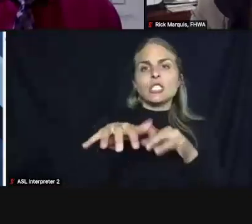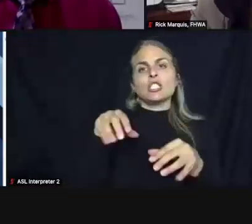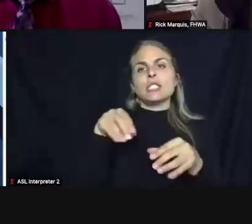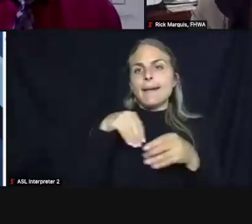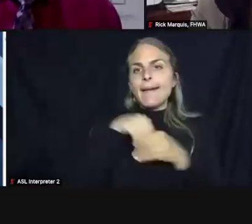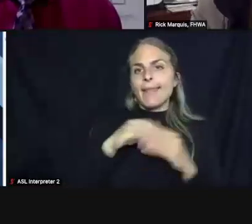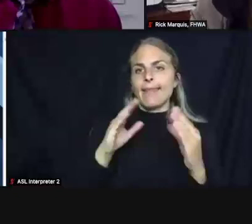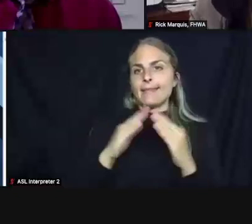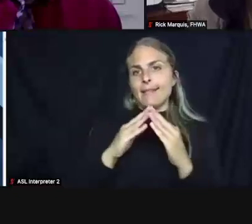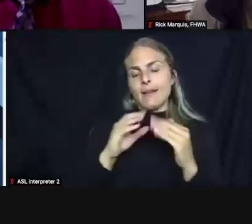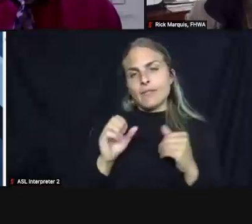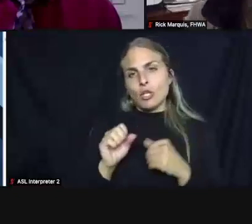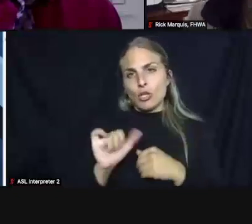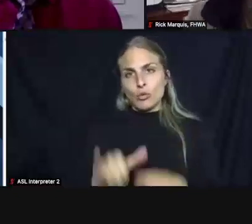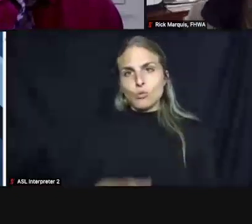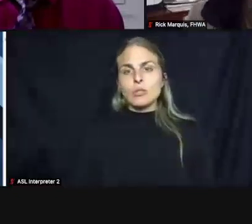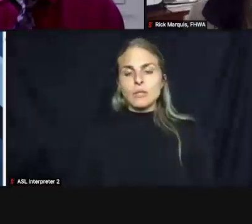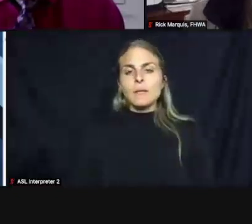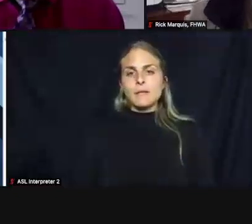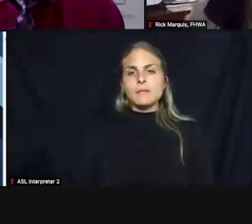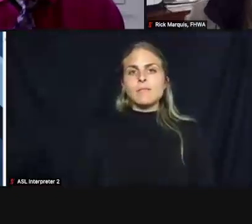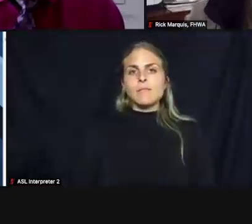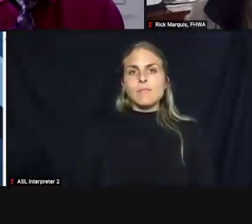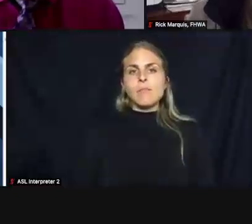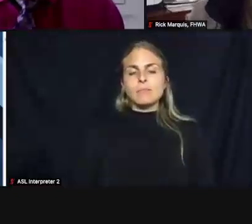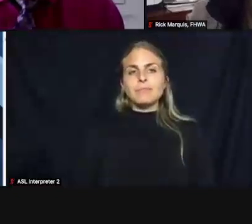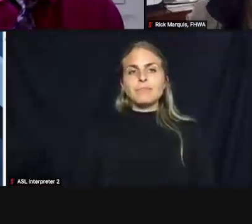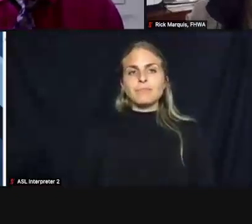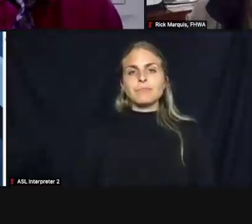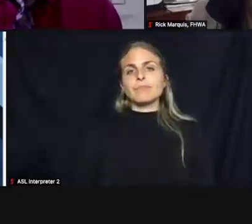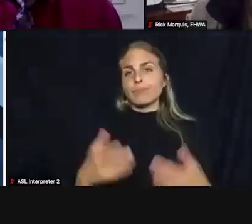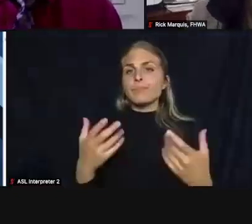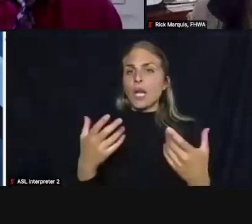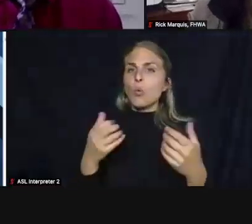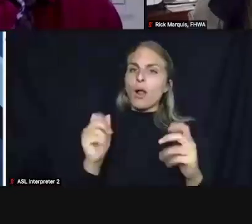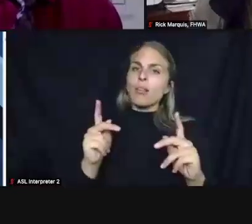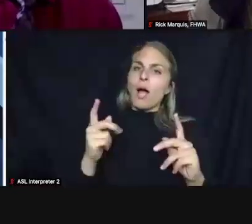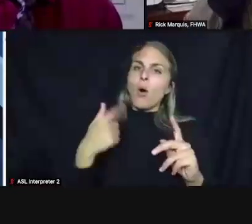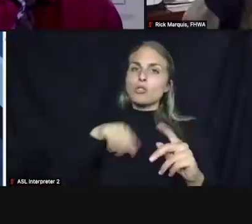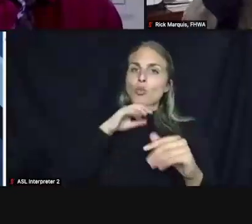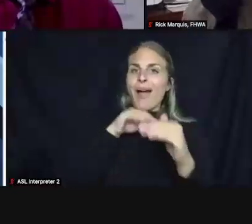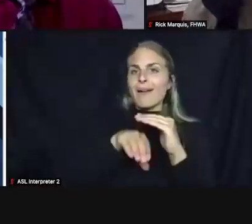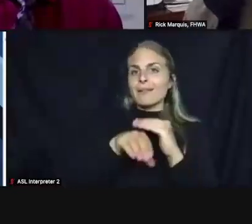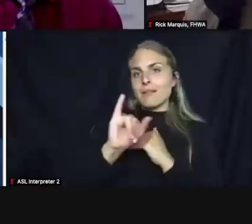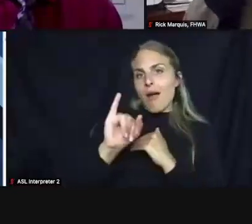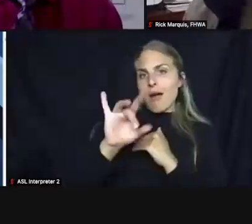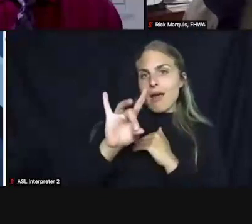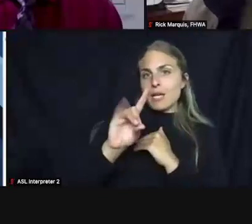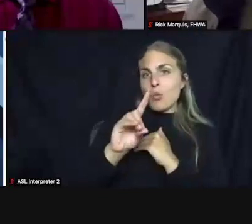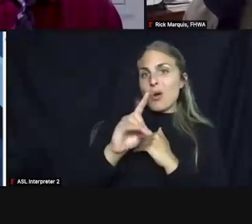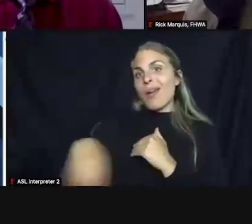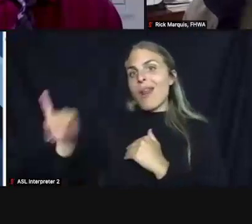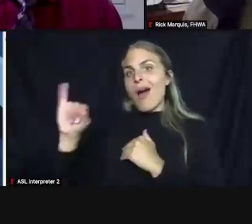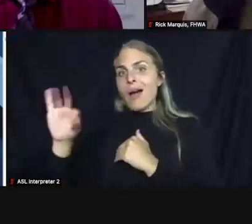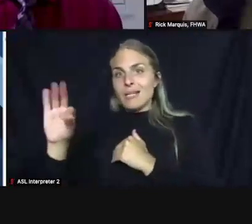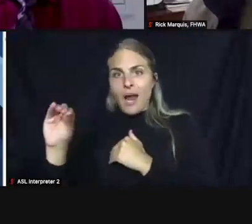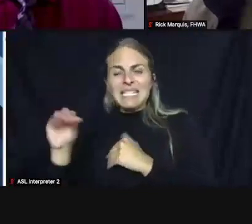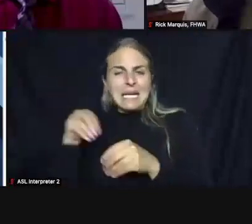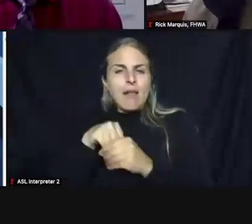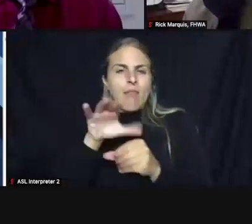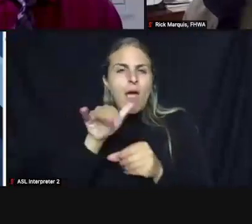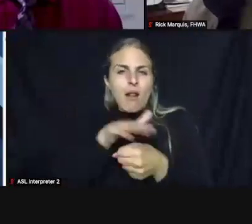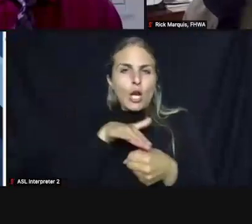mejoras en la congestión del tráfico, en poder acceder